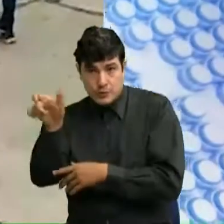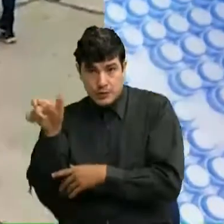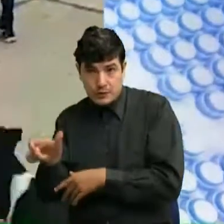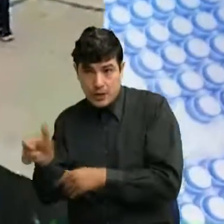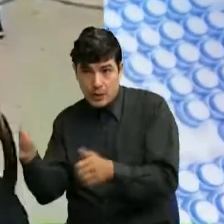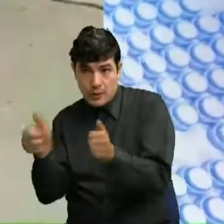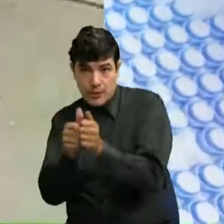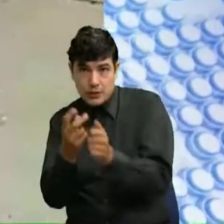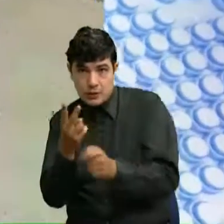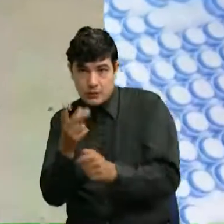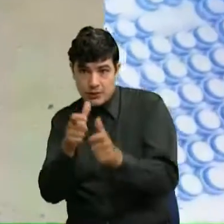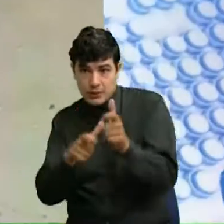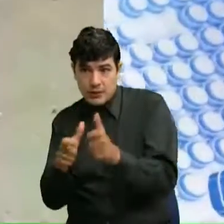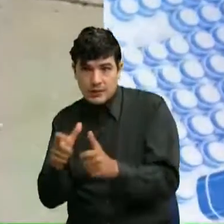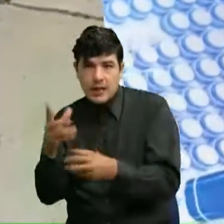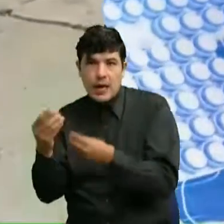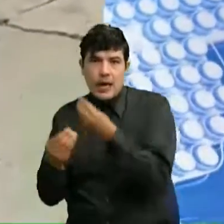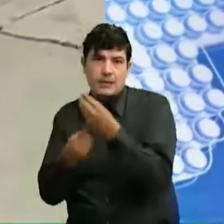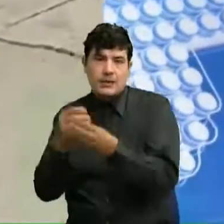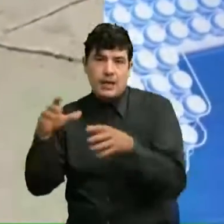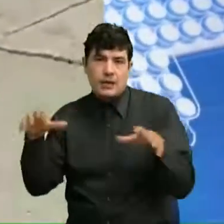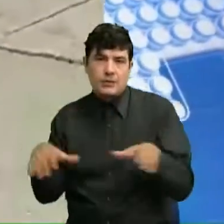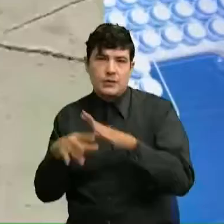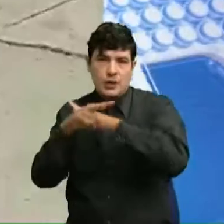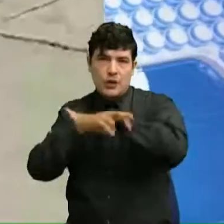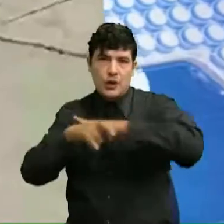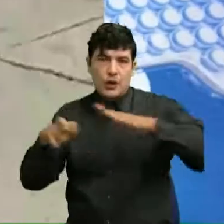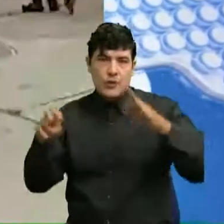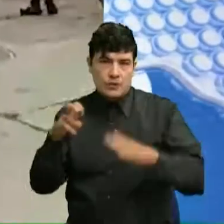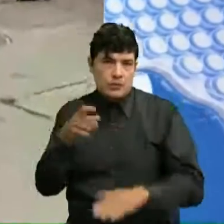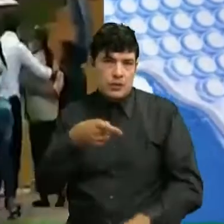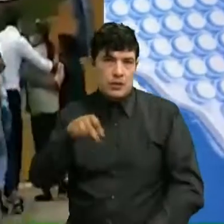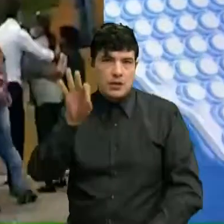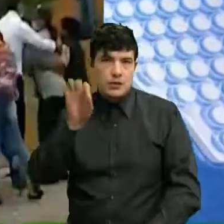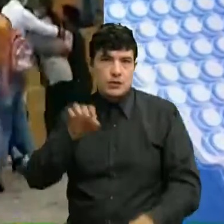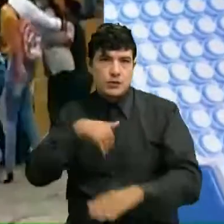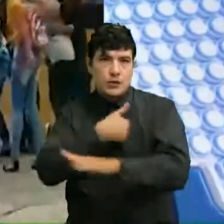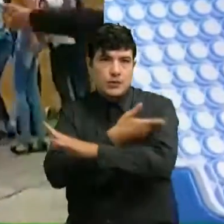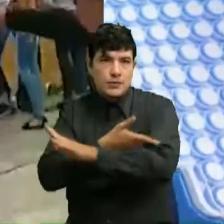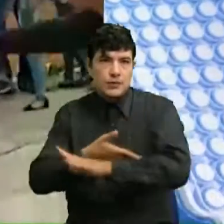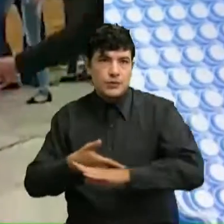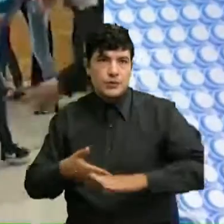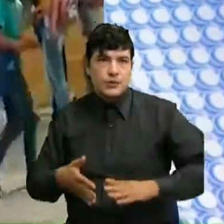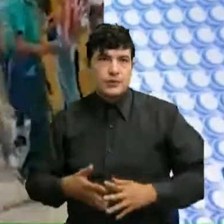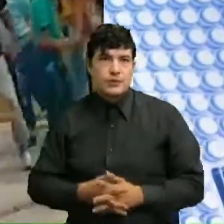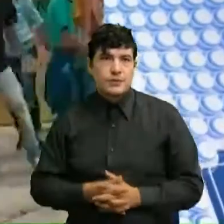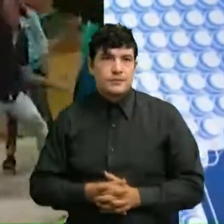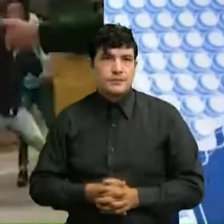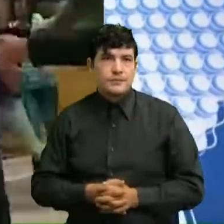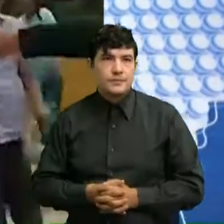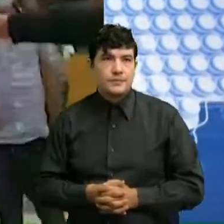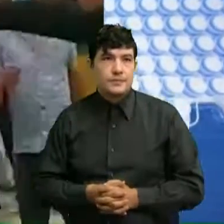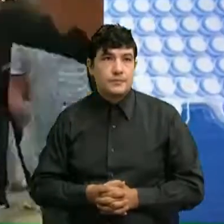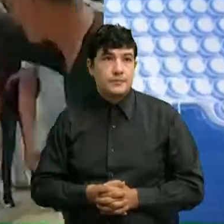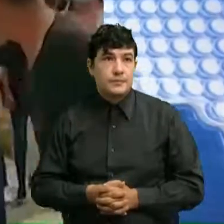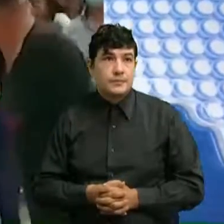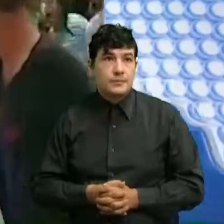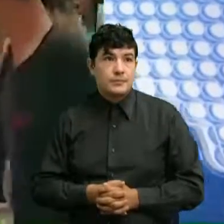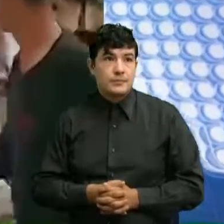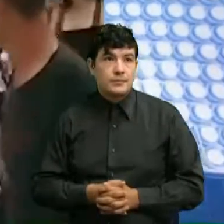2 acompañantes cometieran un hurto por la suma de 18 millones de pesos a un campesino de esta zona.